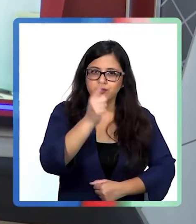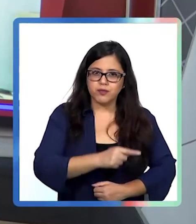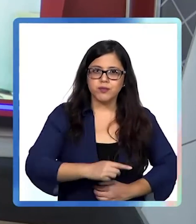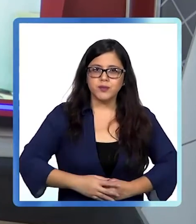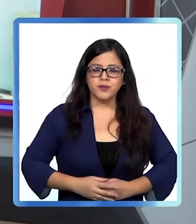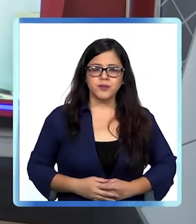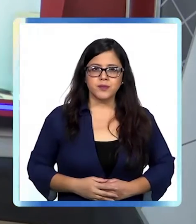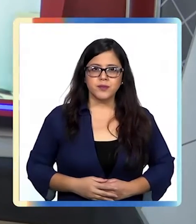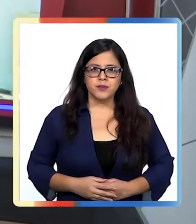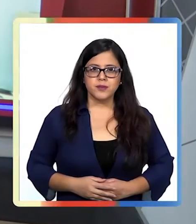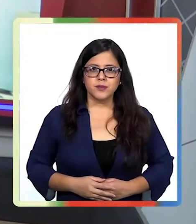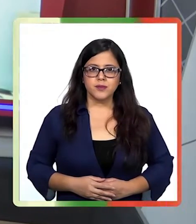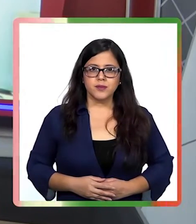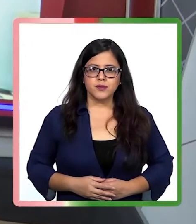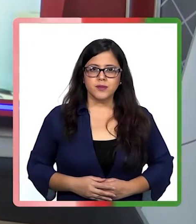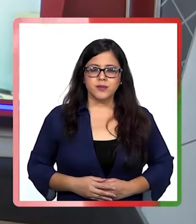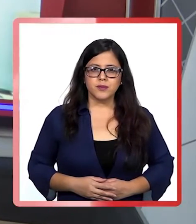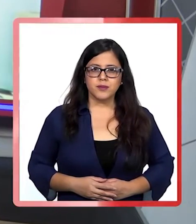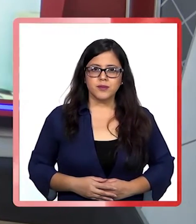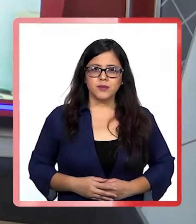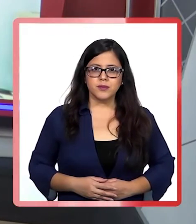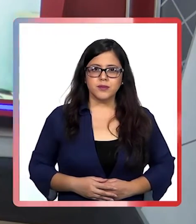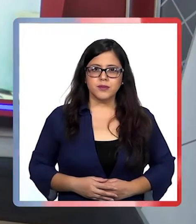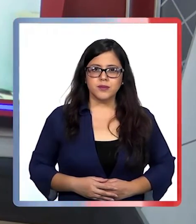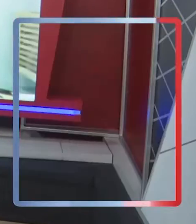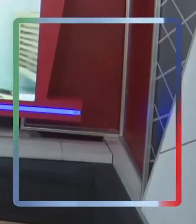eso y más conversamos al regreso, no se vayan.